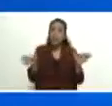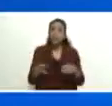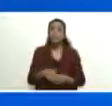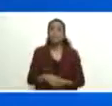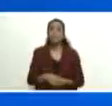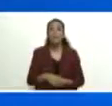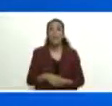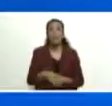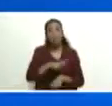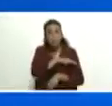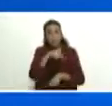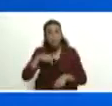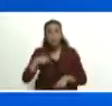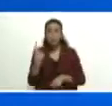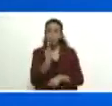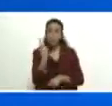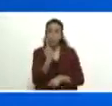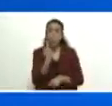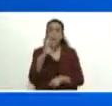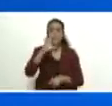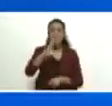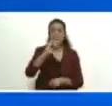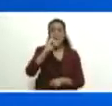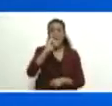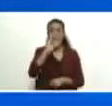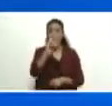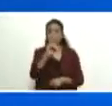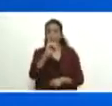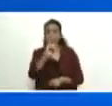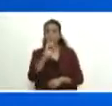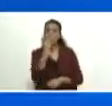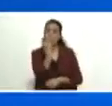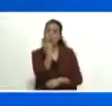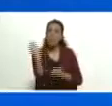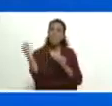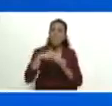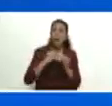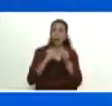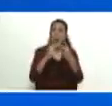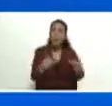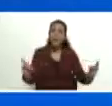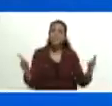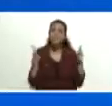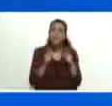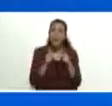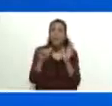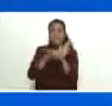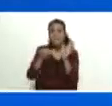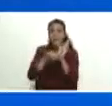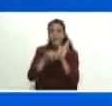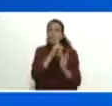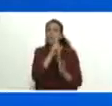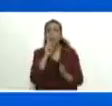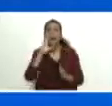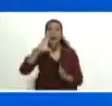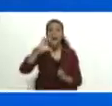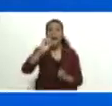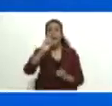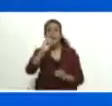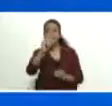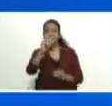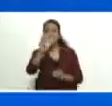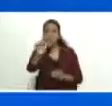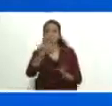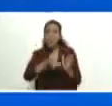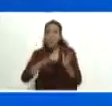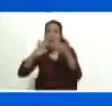Vega nos queda solamente ese CDI por rehabilitar y una sala de rehabilitación que se encuentra en Las Casitas, que yo siempre me la paso molestando a nuestra Miranda y a